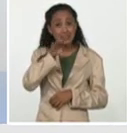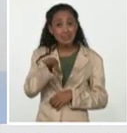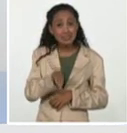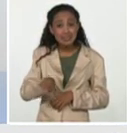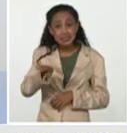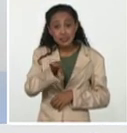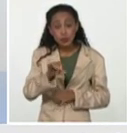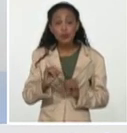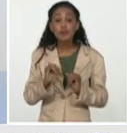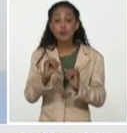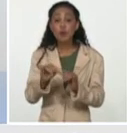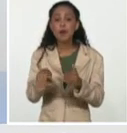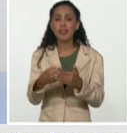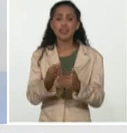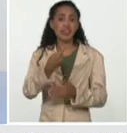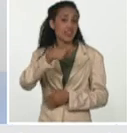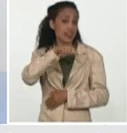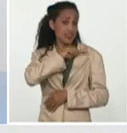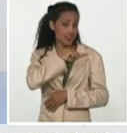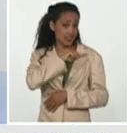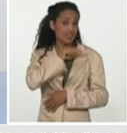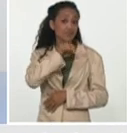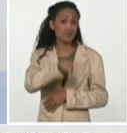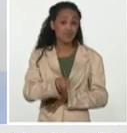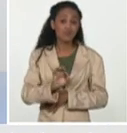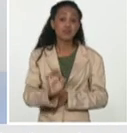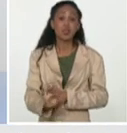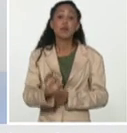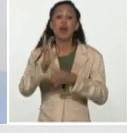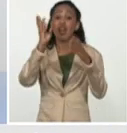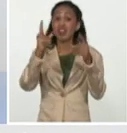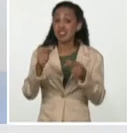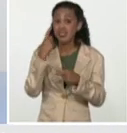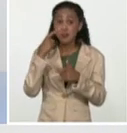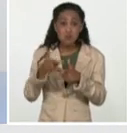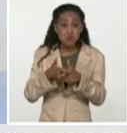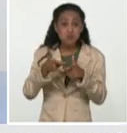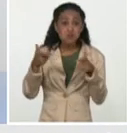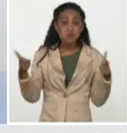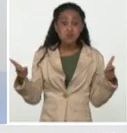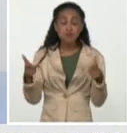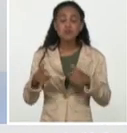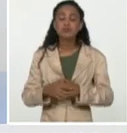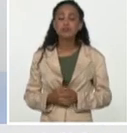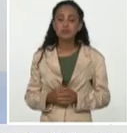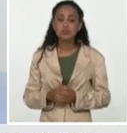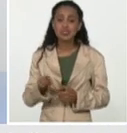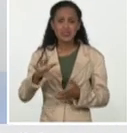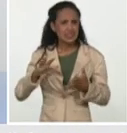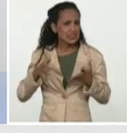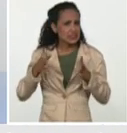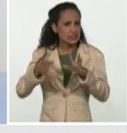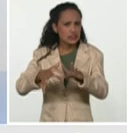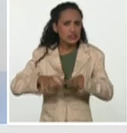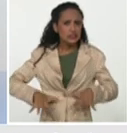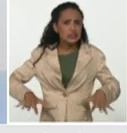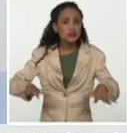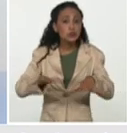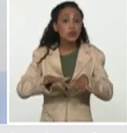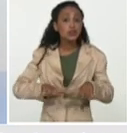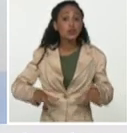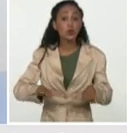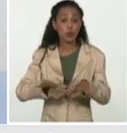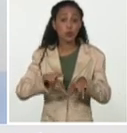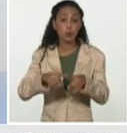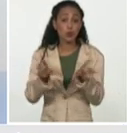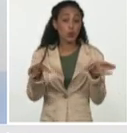de ayer, es una cifra que traduce una complejidad por los grupos de